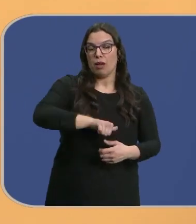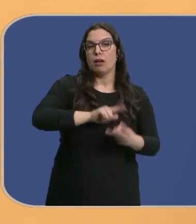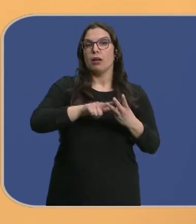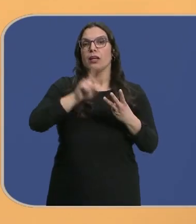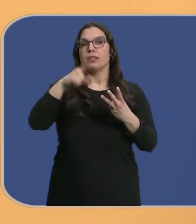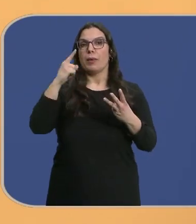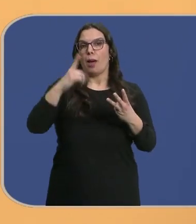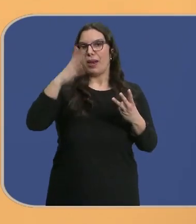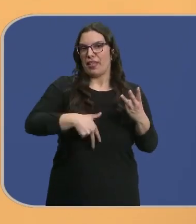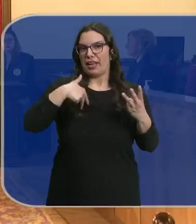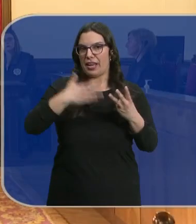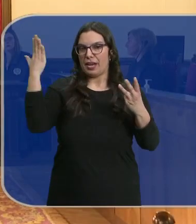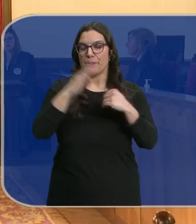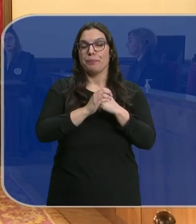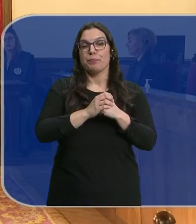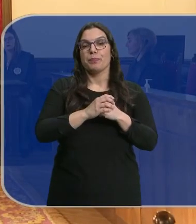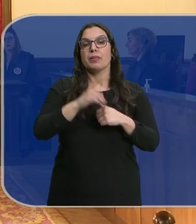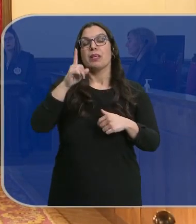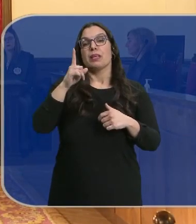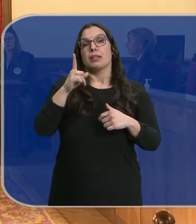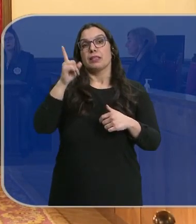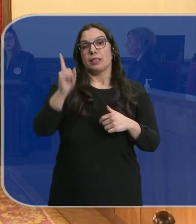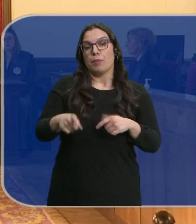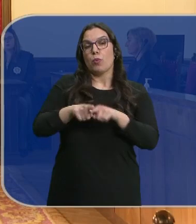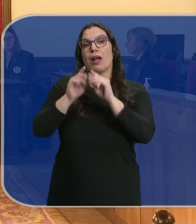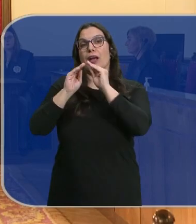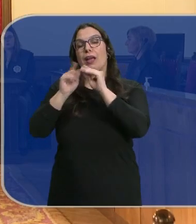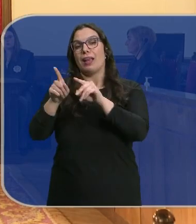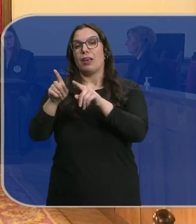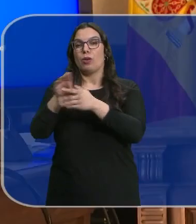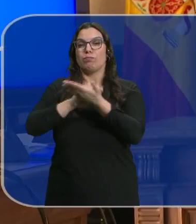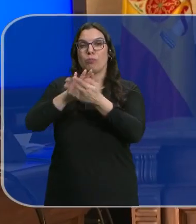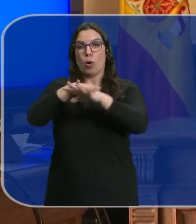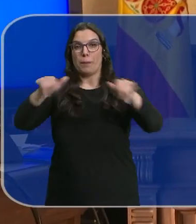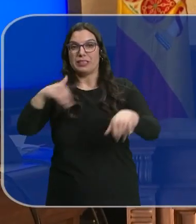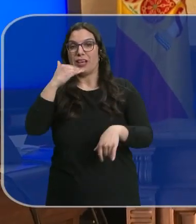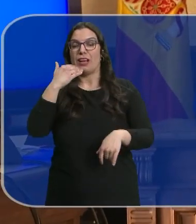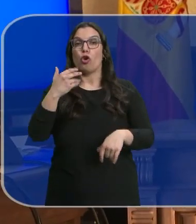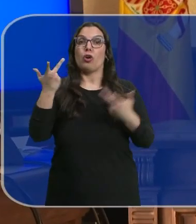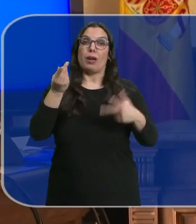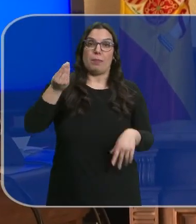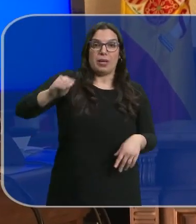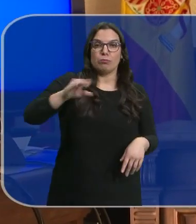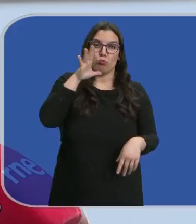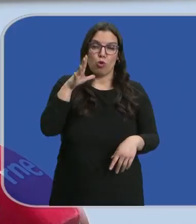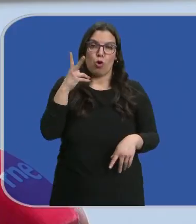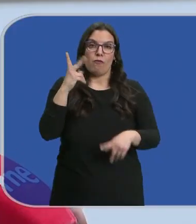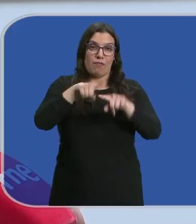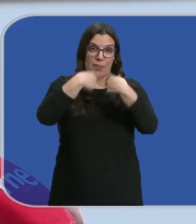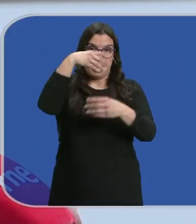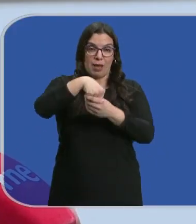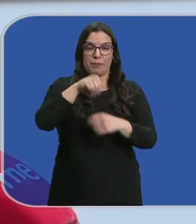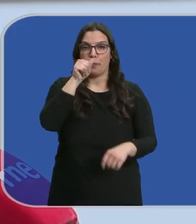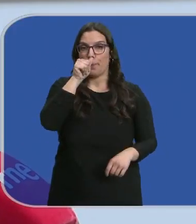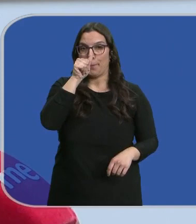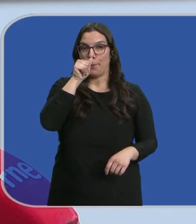y amenazas. Además concurren el atenuante de reparación del daño causado y el agravante de parentesco. La